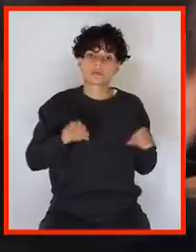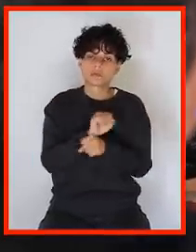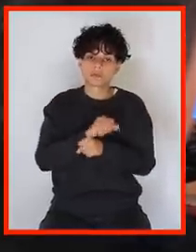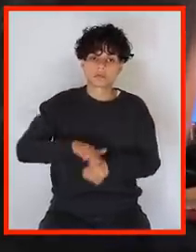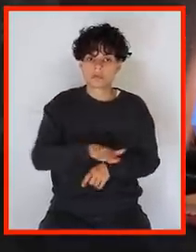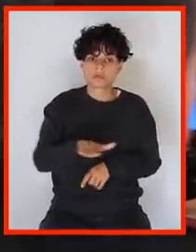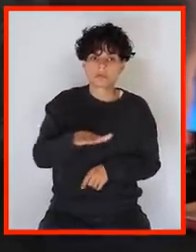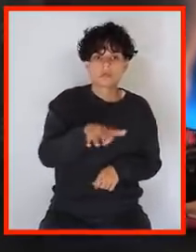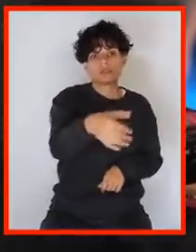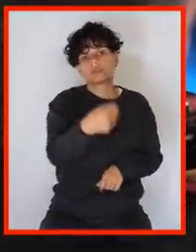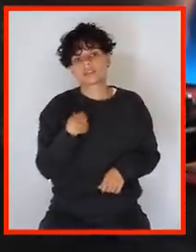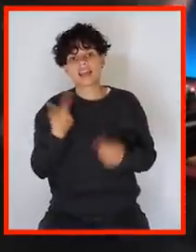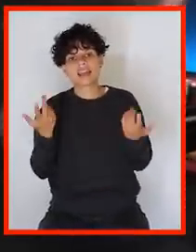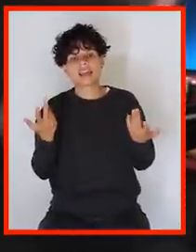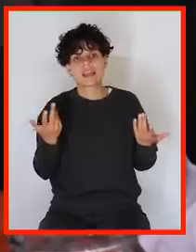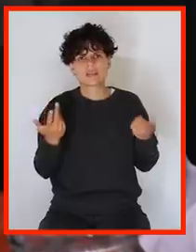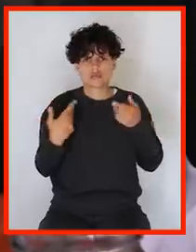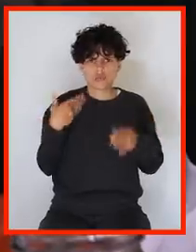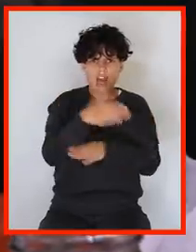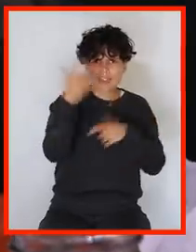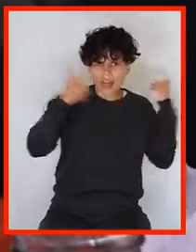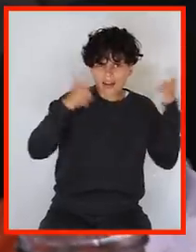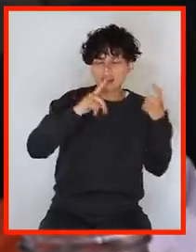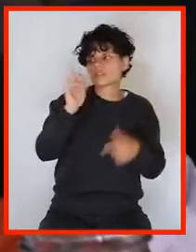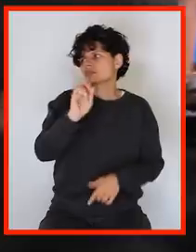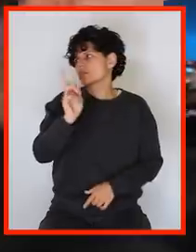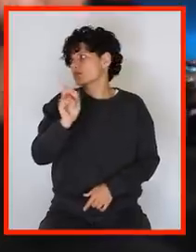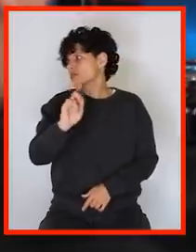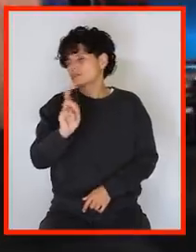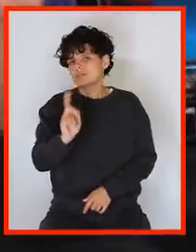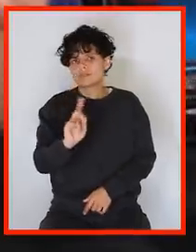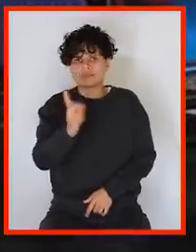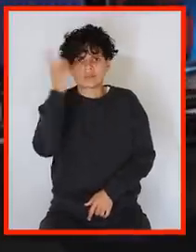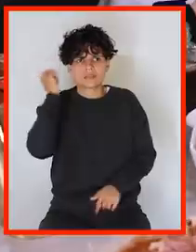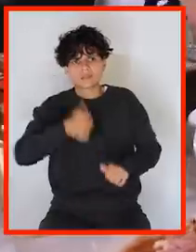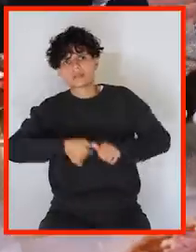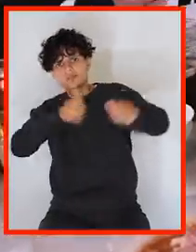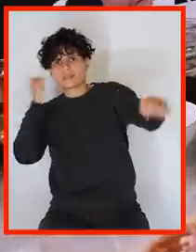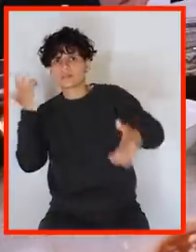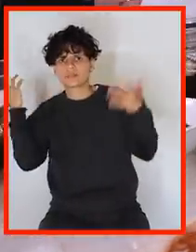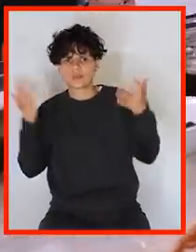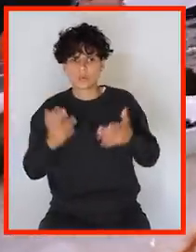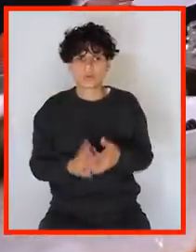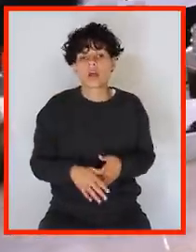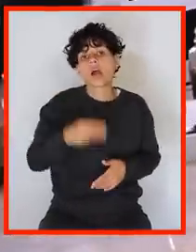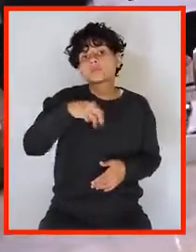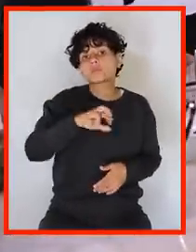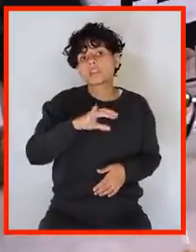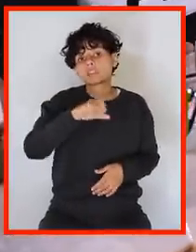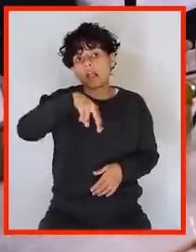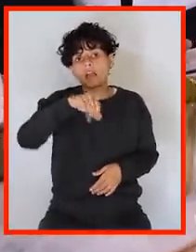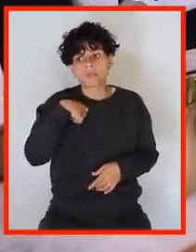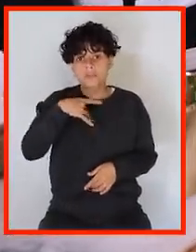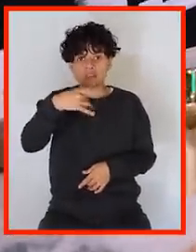así. Y nos fuimos en el camino, pues. ¿Pero fuiste a Talca? No, no, ¿cómo era ya la no, verdad? Pero puede haber sido, pues, weón. O sea, si a mí